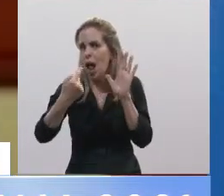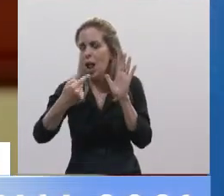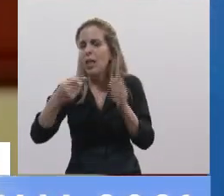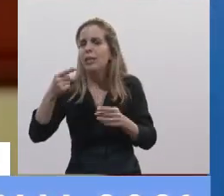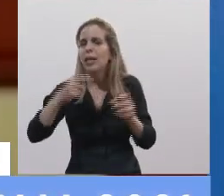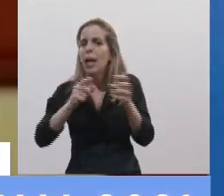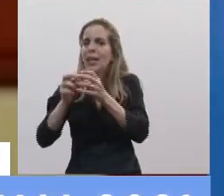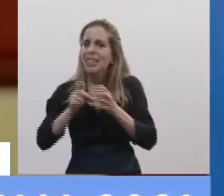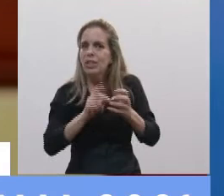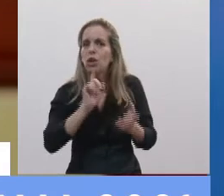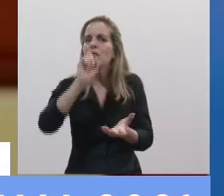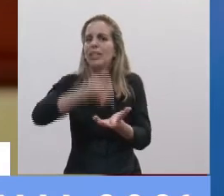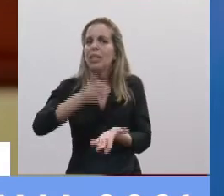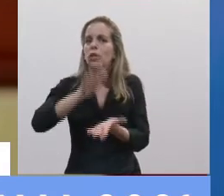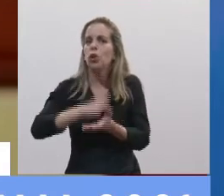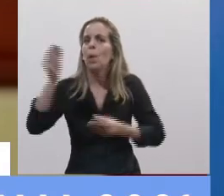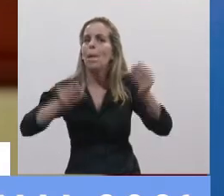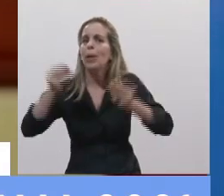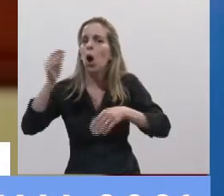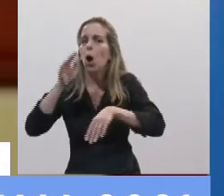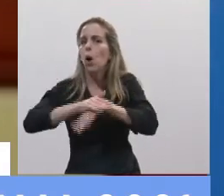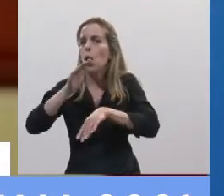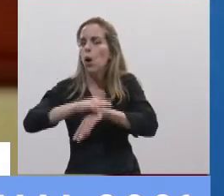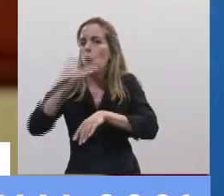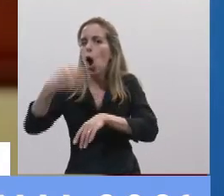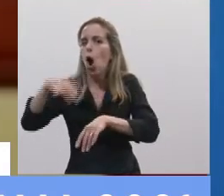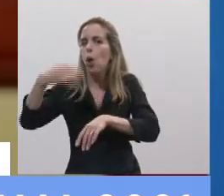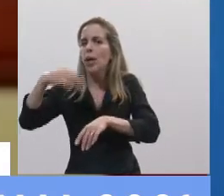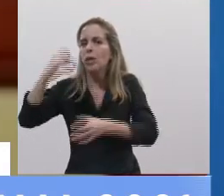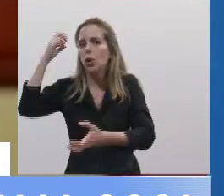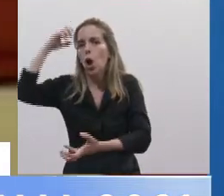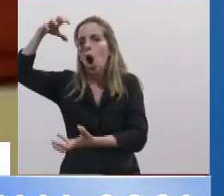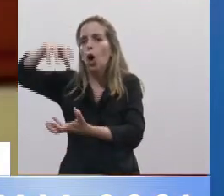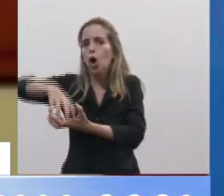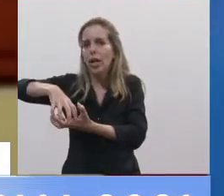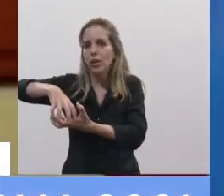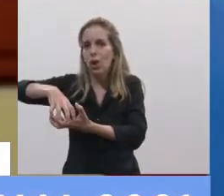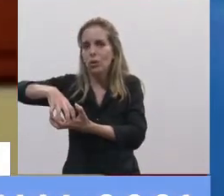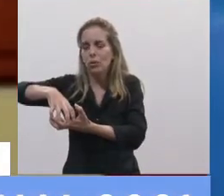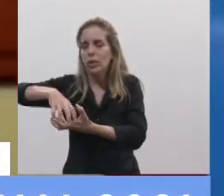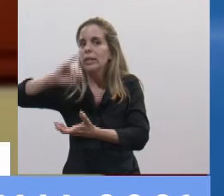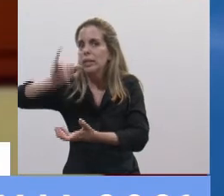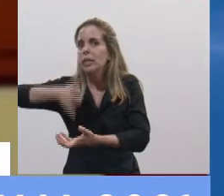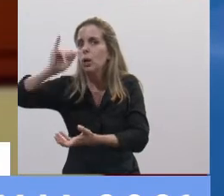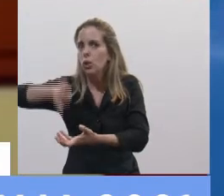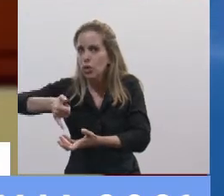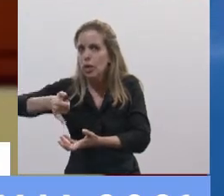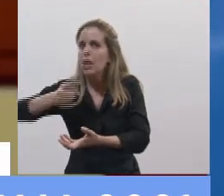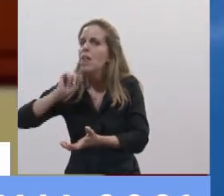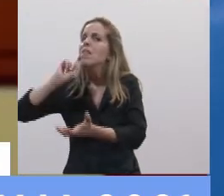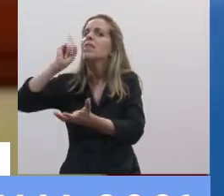no de los presidentes de la Nación. Es decir, somos el Congreso el que anualmente hace